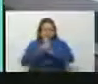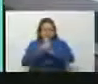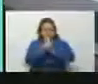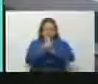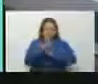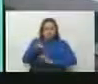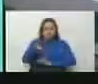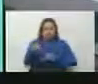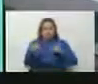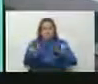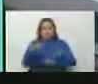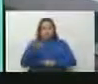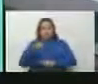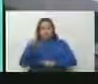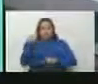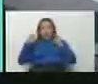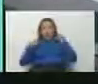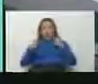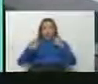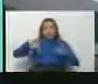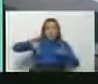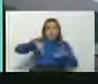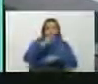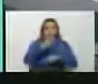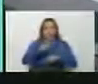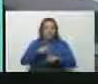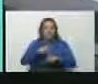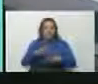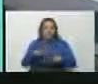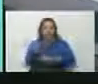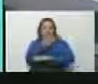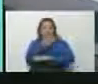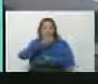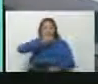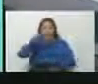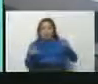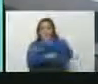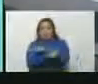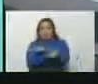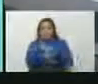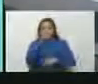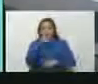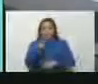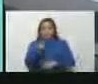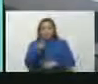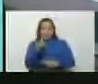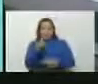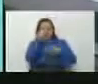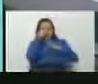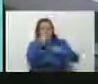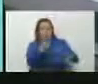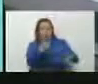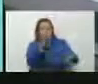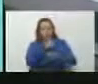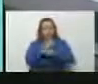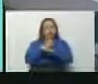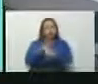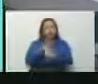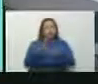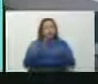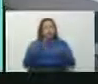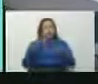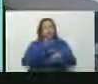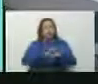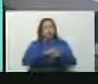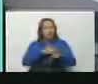patrios. Hoy cualquier loco patea nuestra bandera, la voltea sin ningún tipo de estupor, sin ningún tipo de amor. ¿Qué ocurre